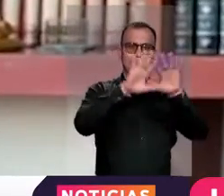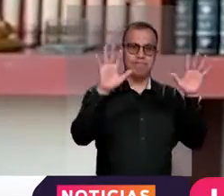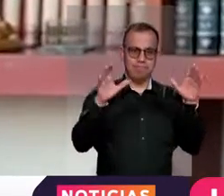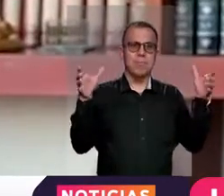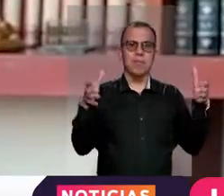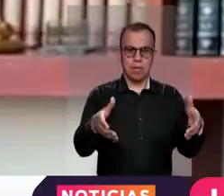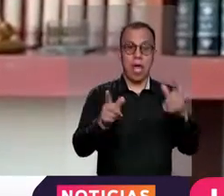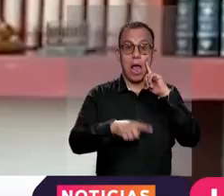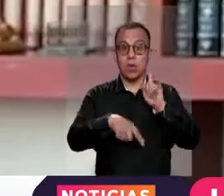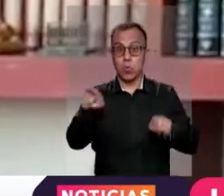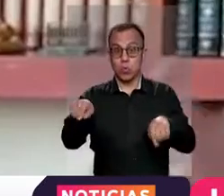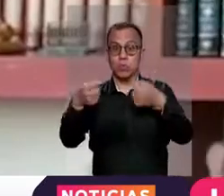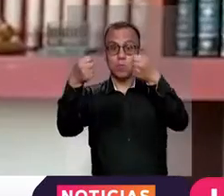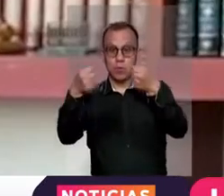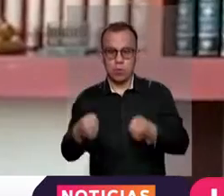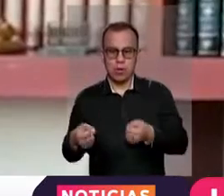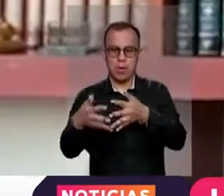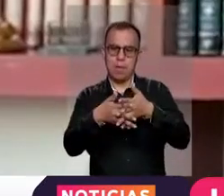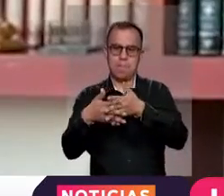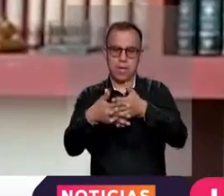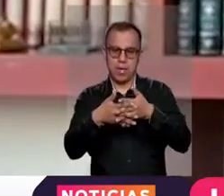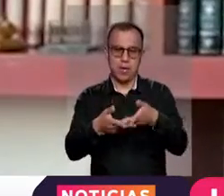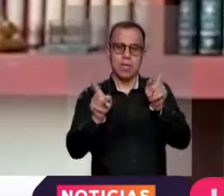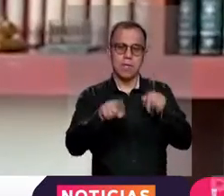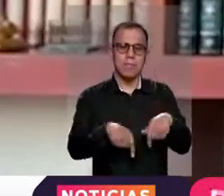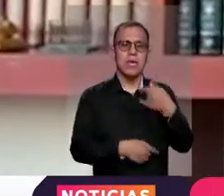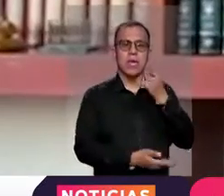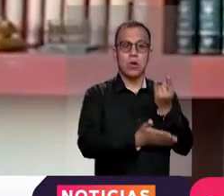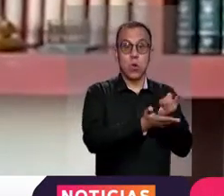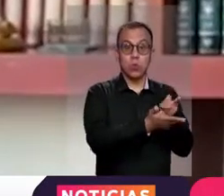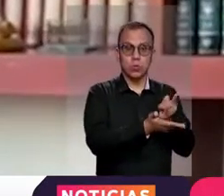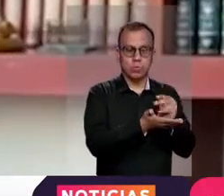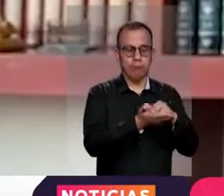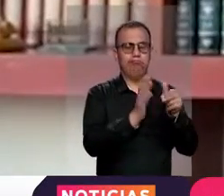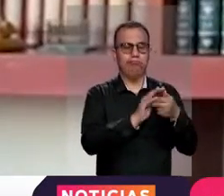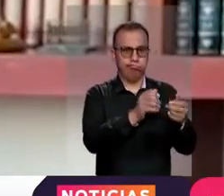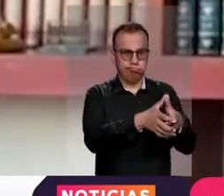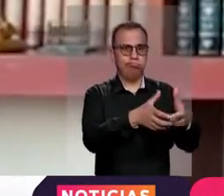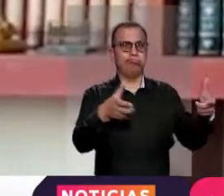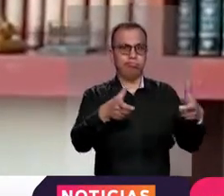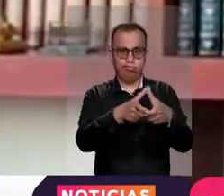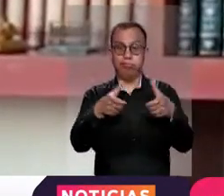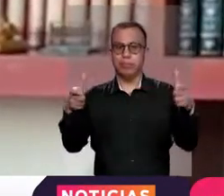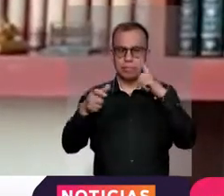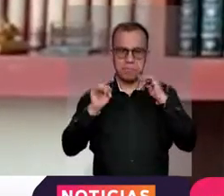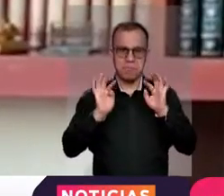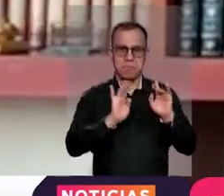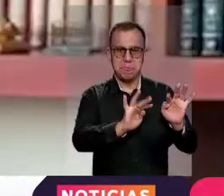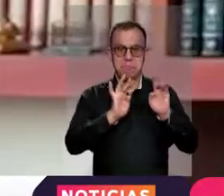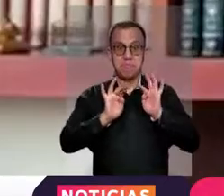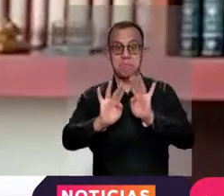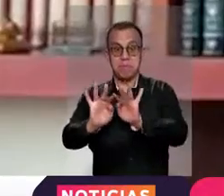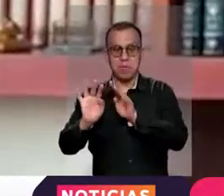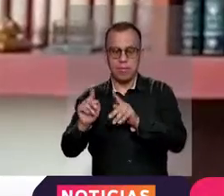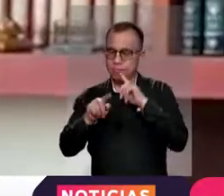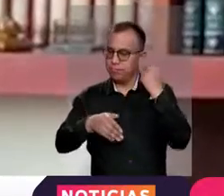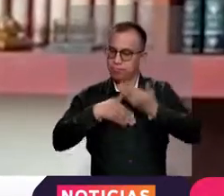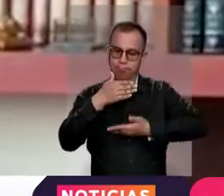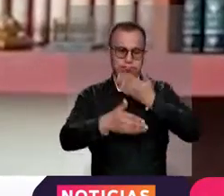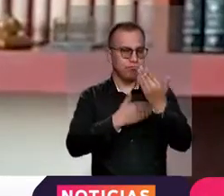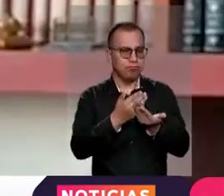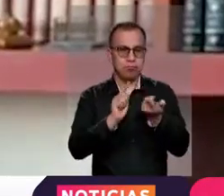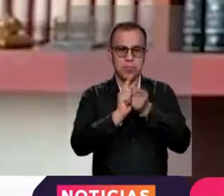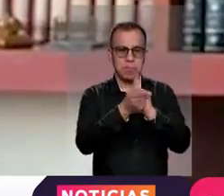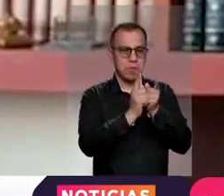algunos portales, tanto de las Américas como de Usme, donde los aforos de Transmilenio fueron muy altos, por lo cual rápidamente se aumentaron